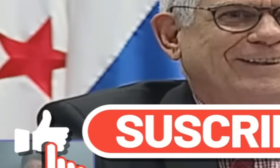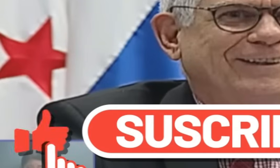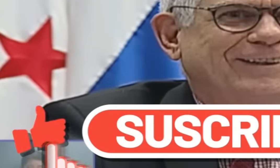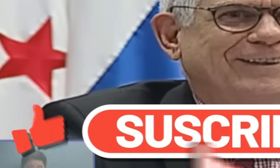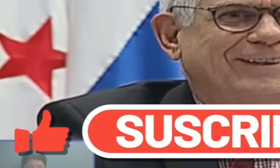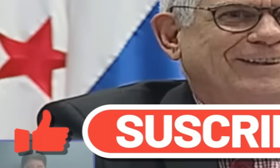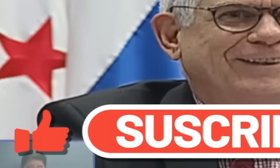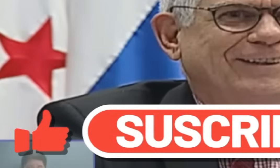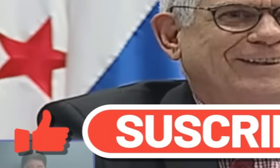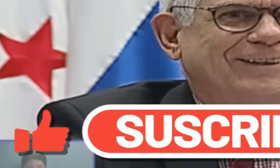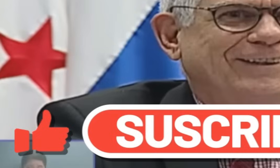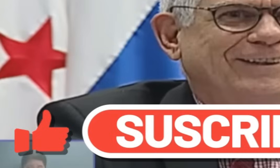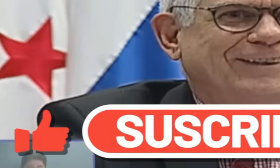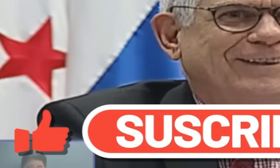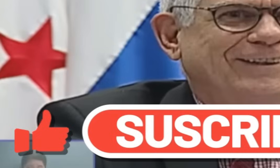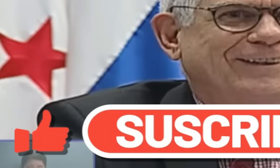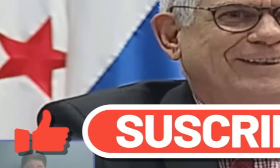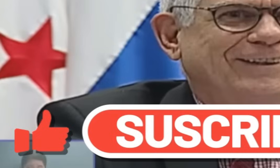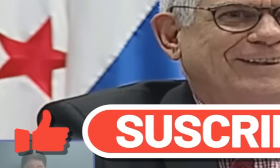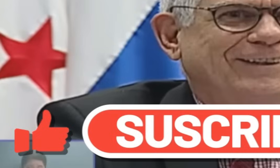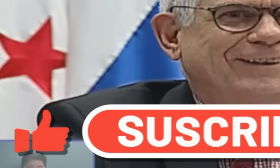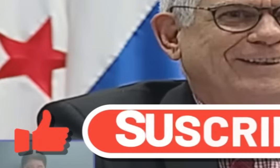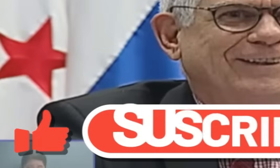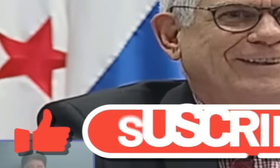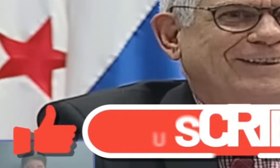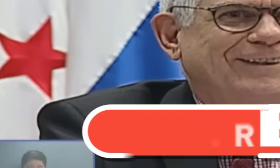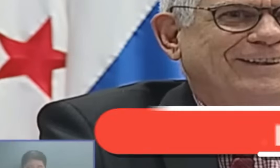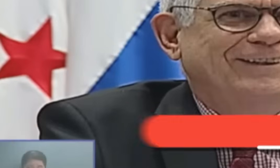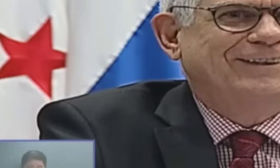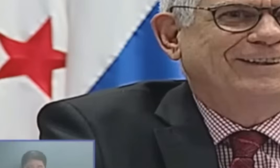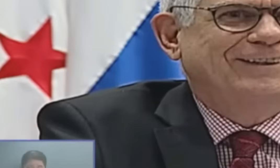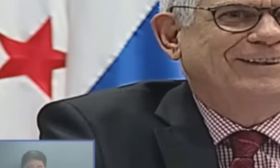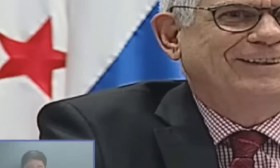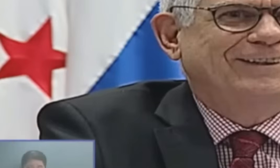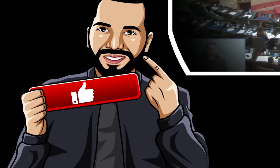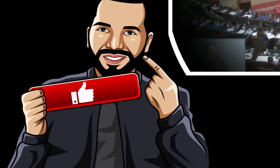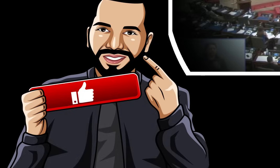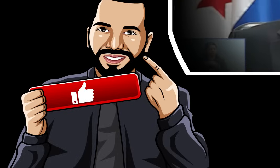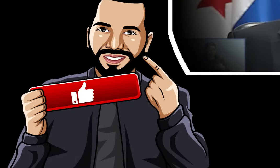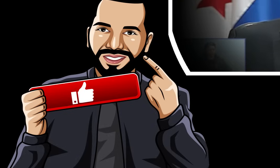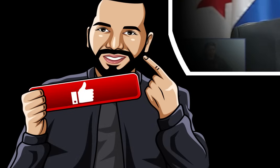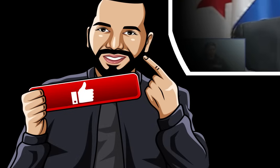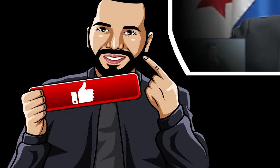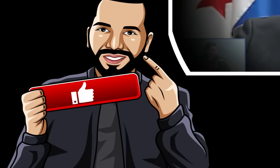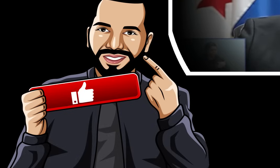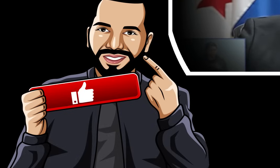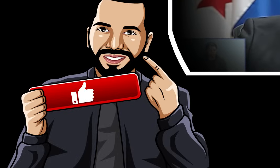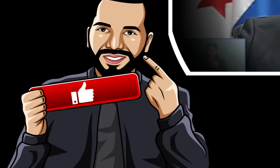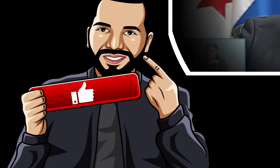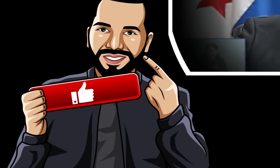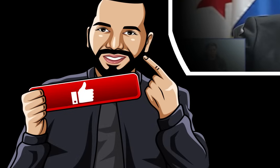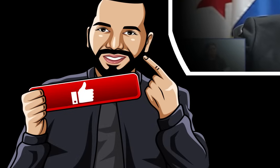vuelva a hacerla Pues con eso todavía lo van a cabrar más Vamos a ver con todo gusto vuelvo a repetir